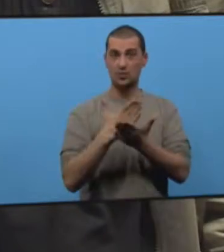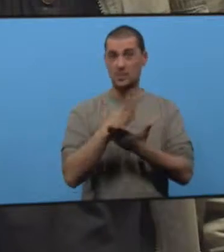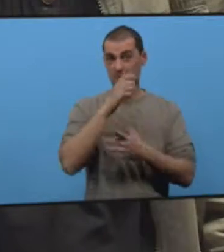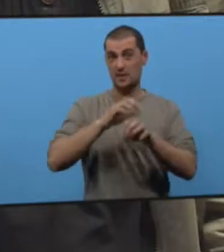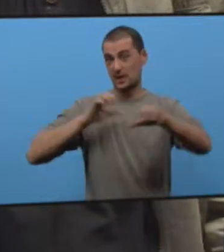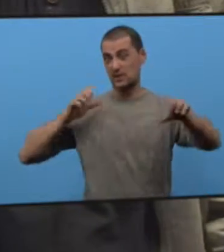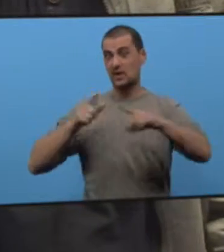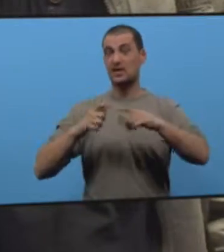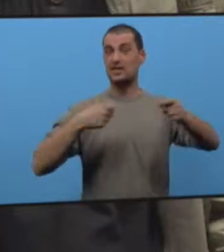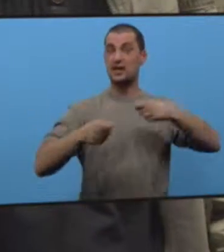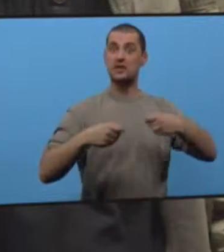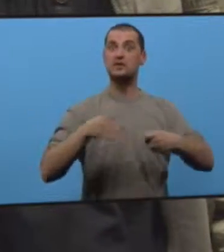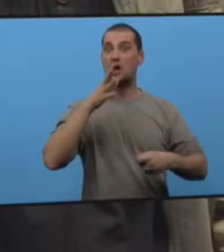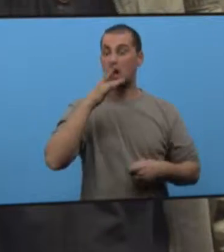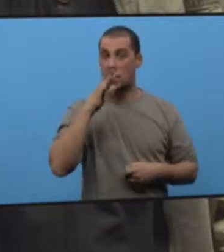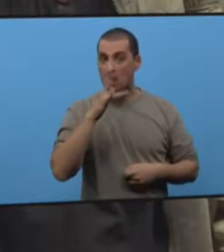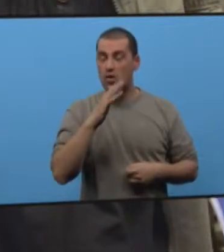parte das tiendas agora